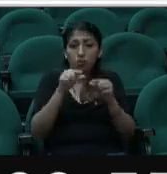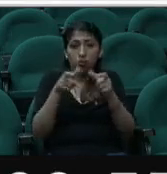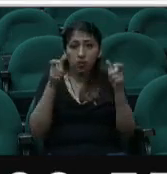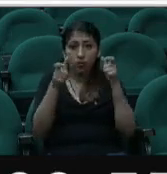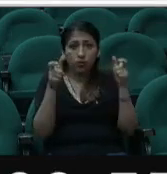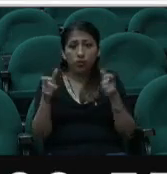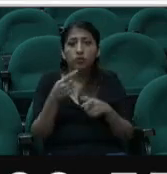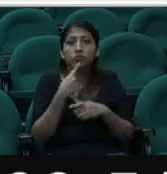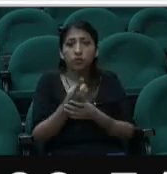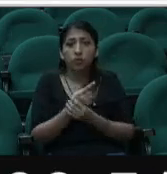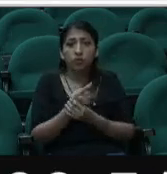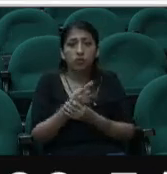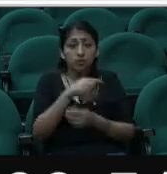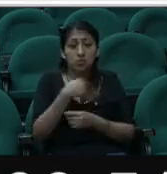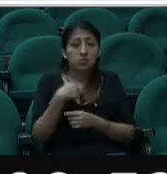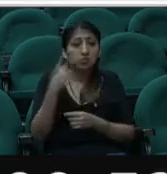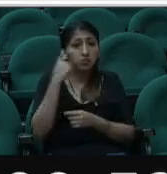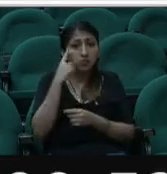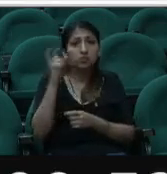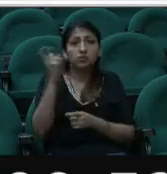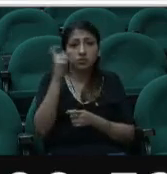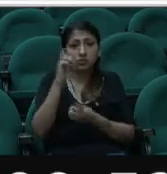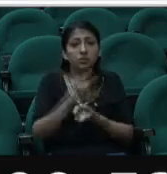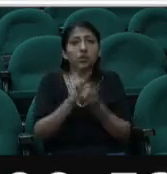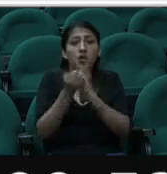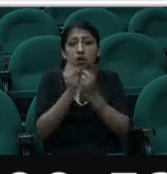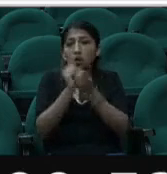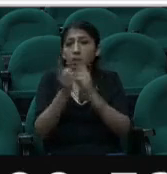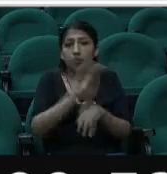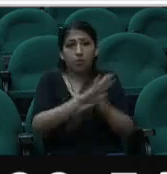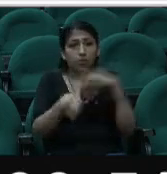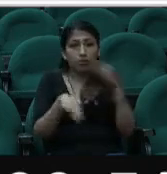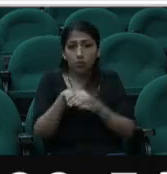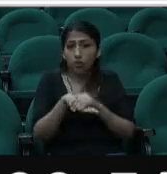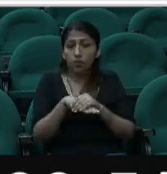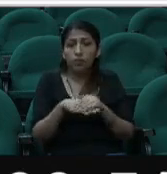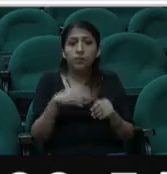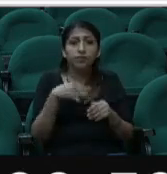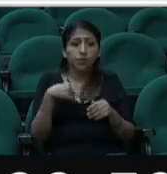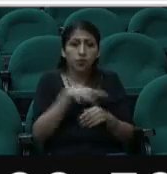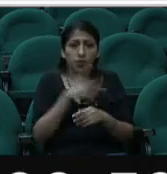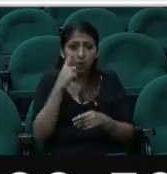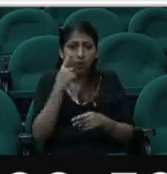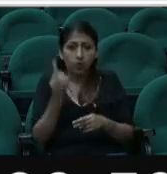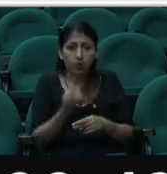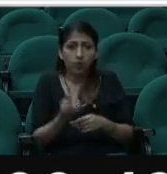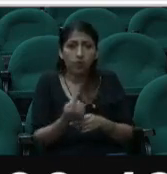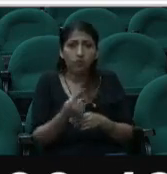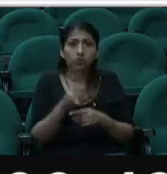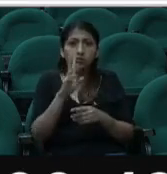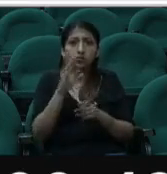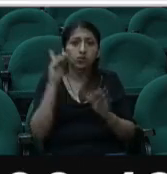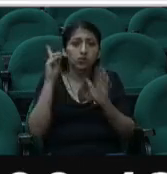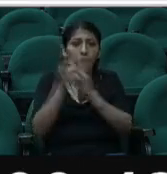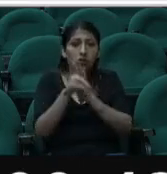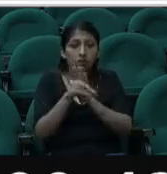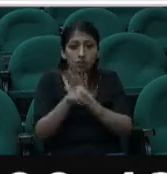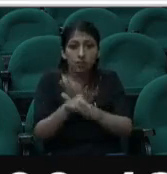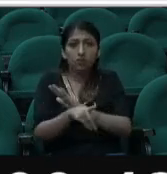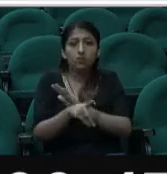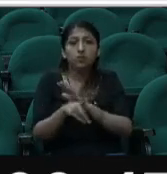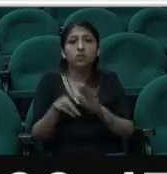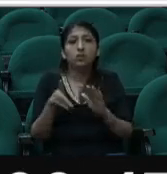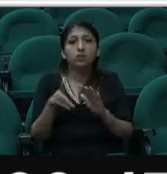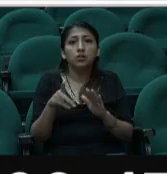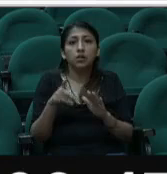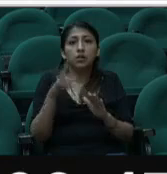control pues como te digo desde mi punto de vista necesitan una reforma total nosotros hemos hecho la prueba hicimos una una demanda e hicimos una